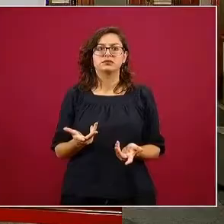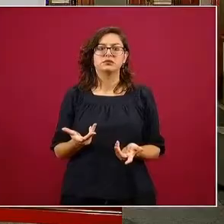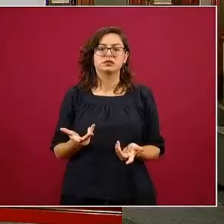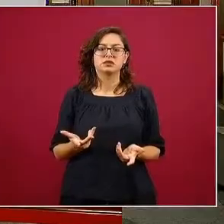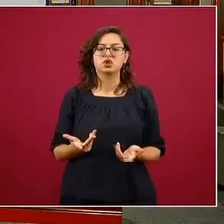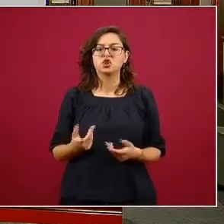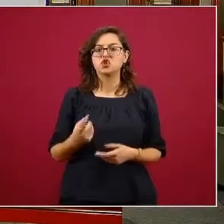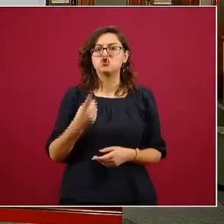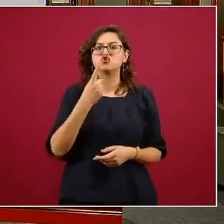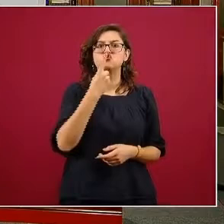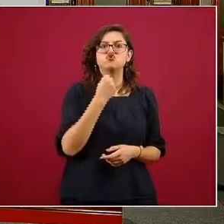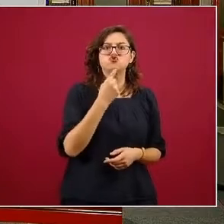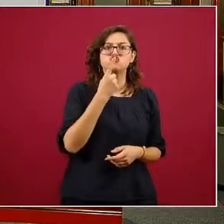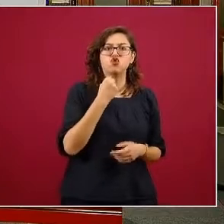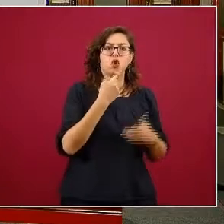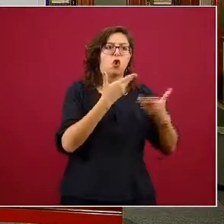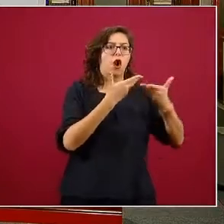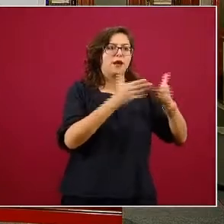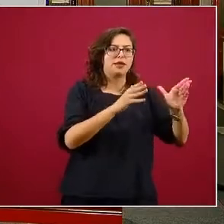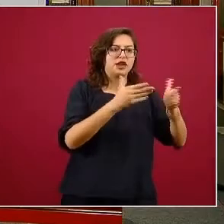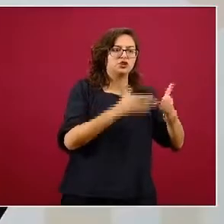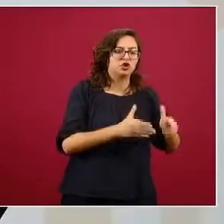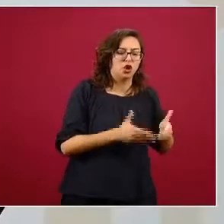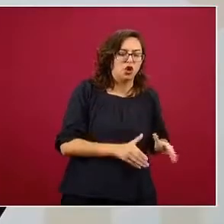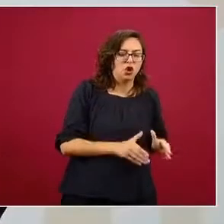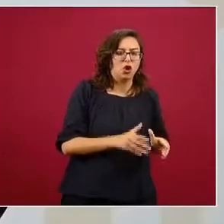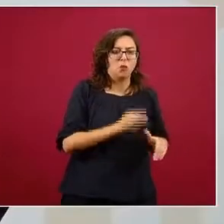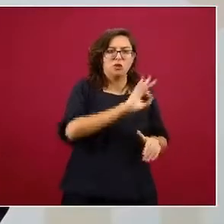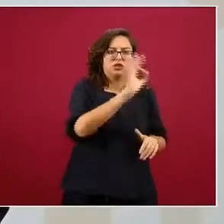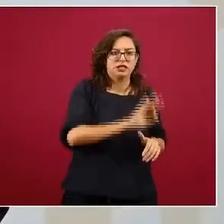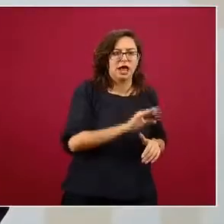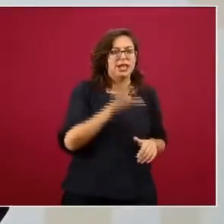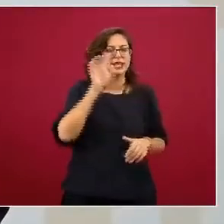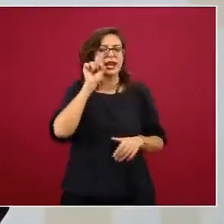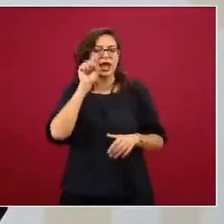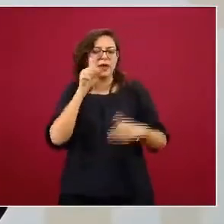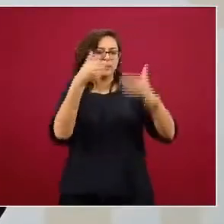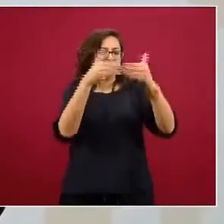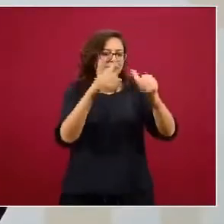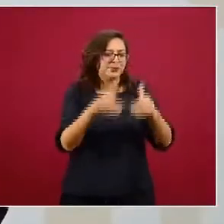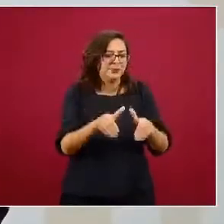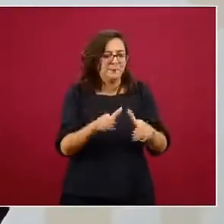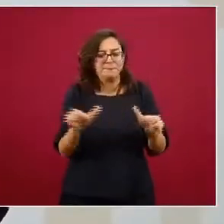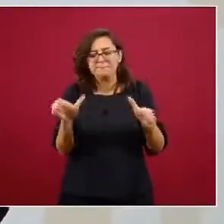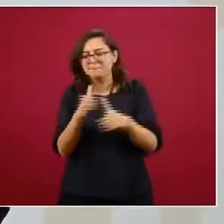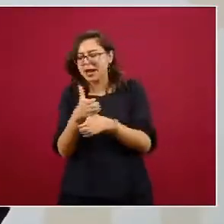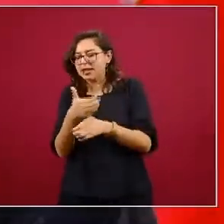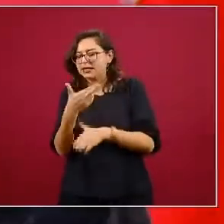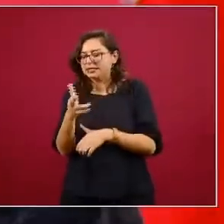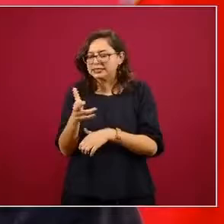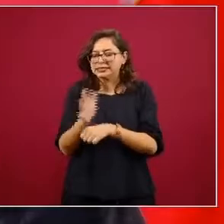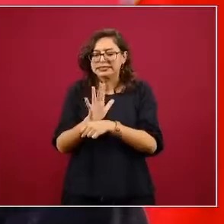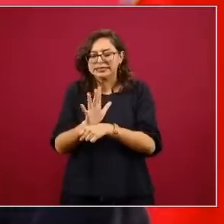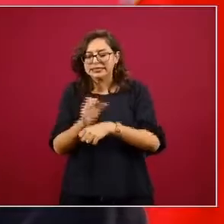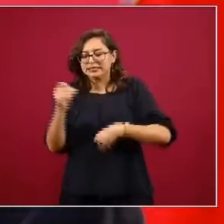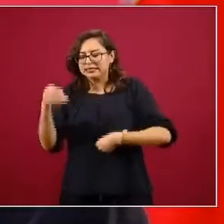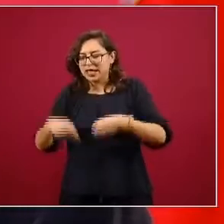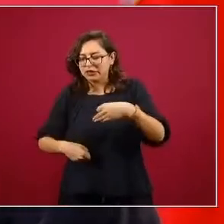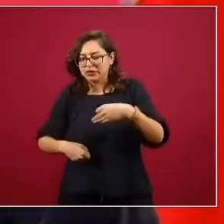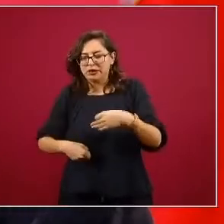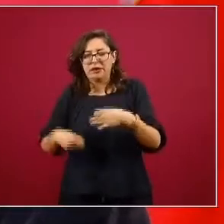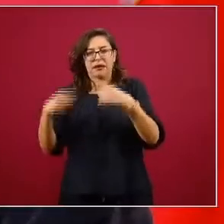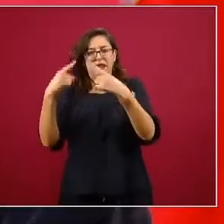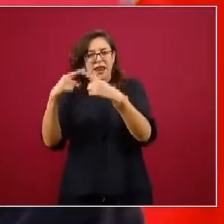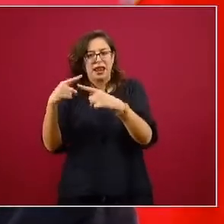esto, en 50% de aforo cuando se pasa a naranja, los bares, los restaurantes, los cines, los teatros, todo lo que hemos